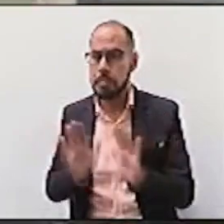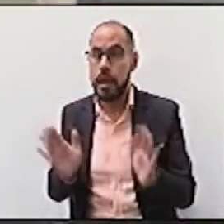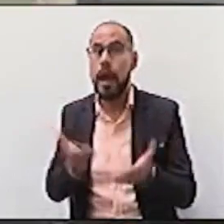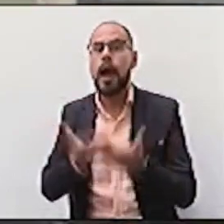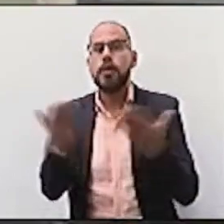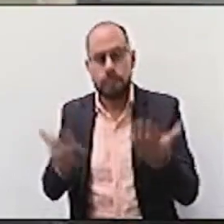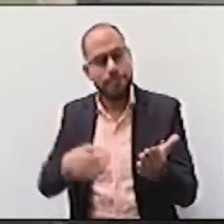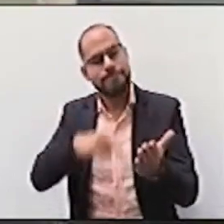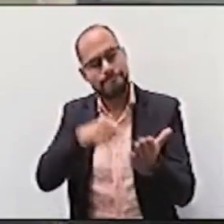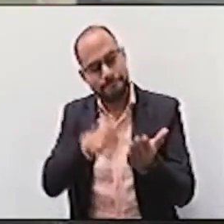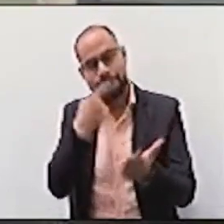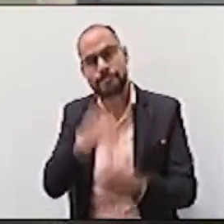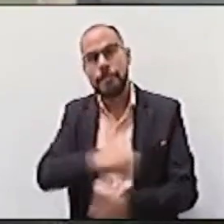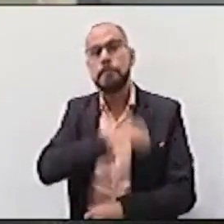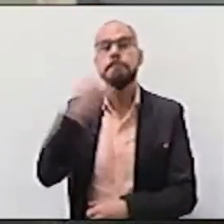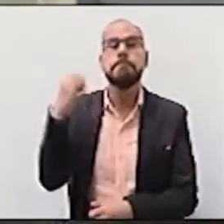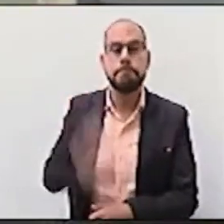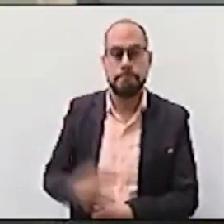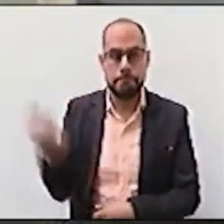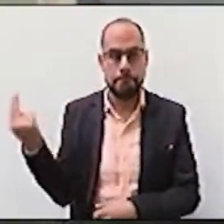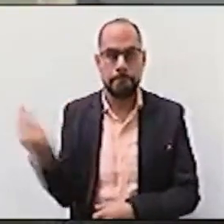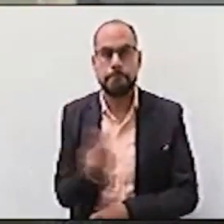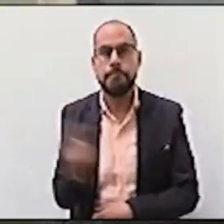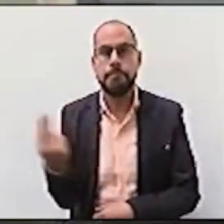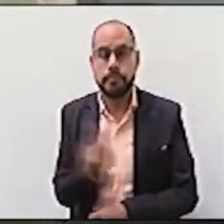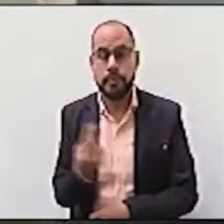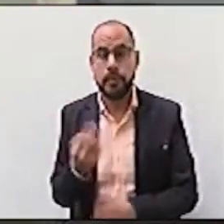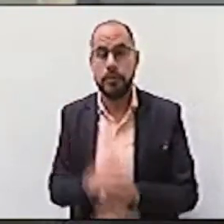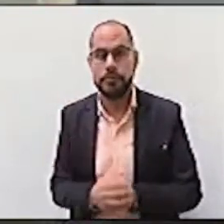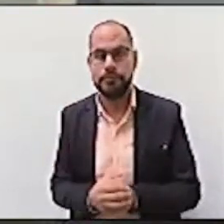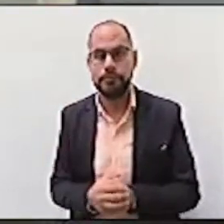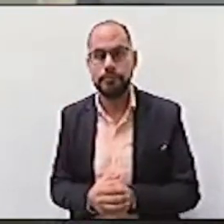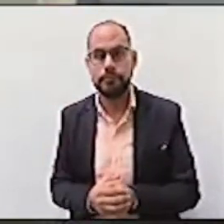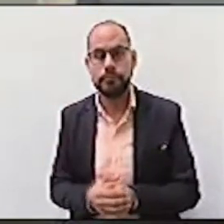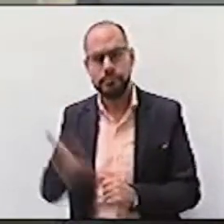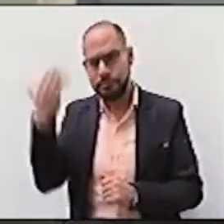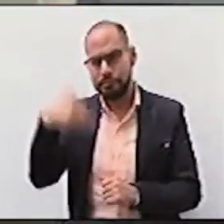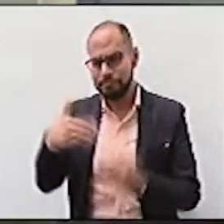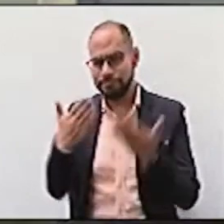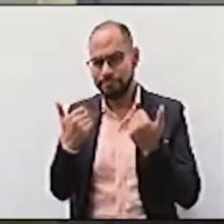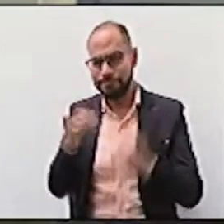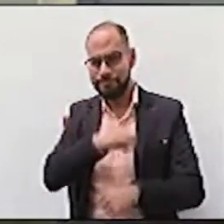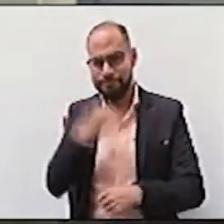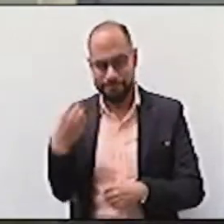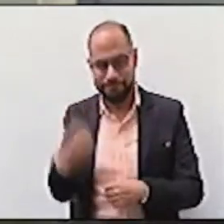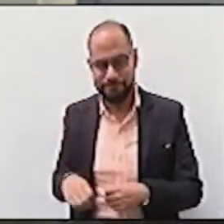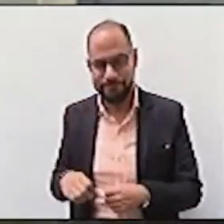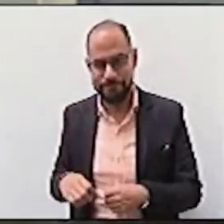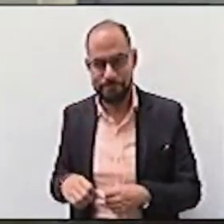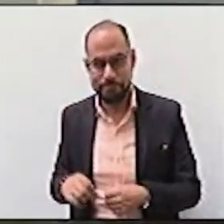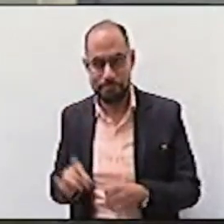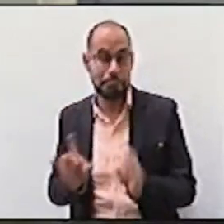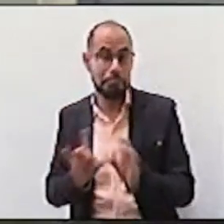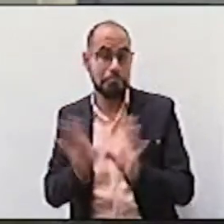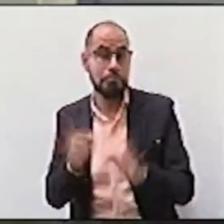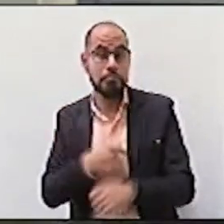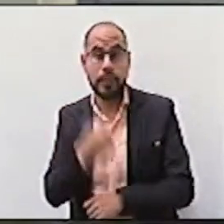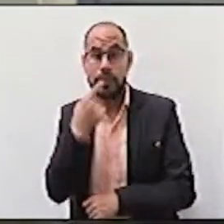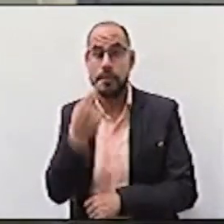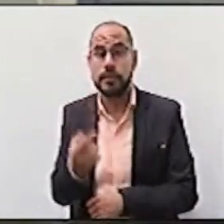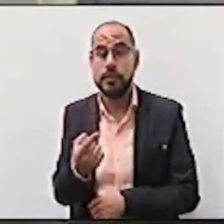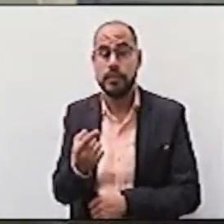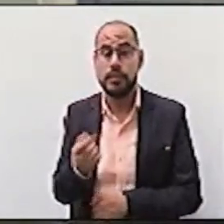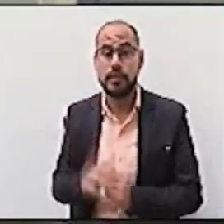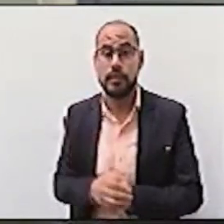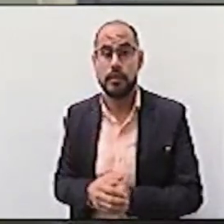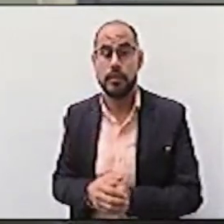ya es como tal. Al no existir como una obligación constitucional, pues yo les digo